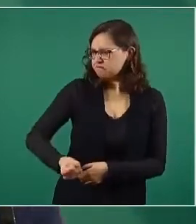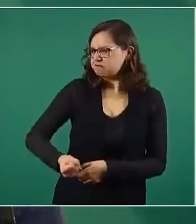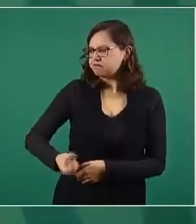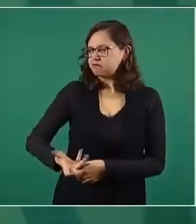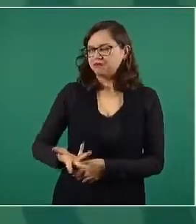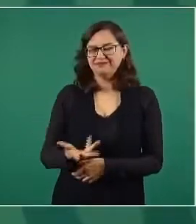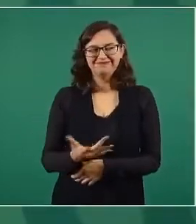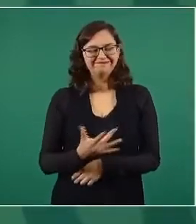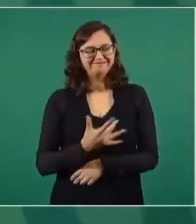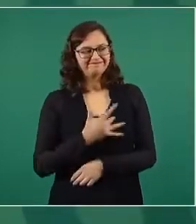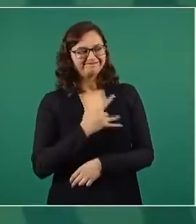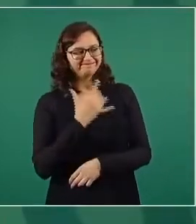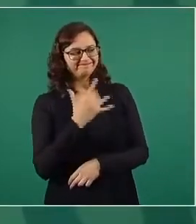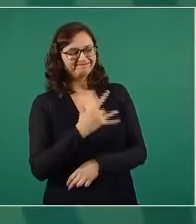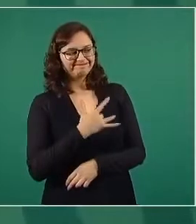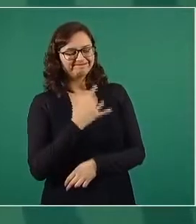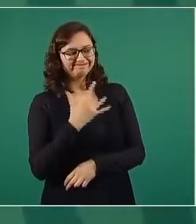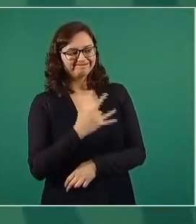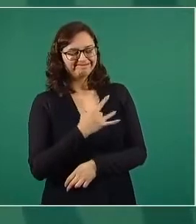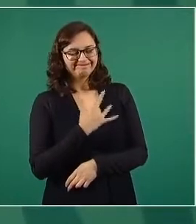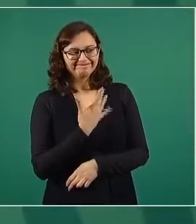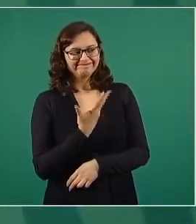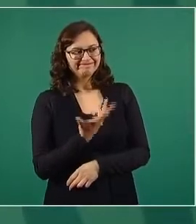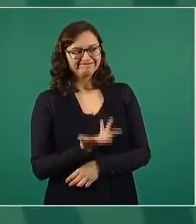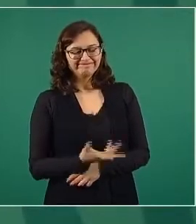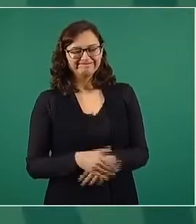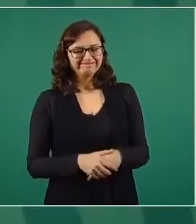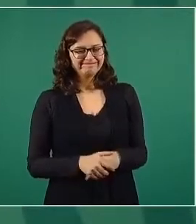Y hasta